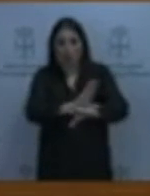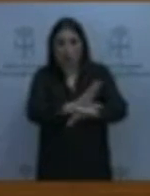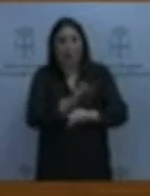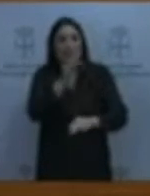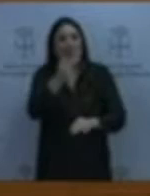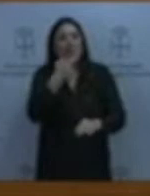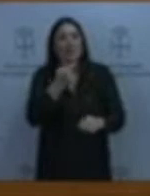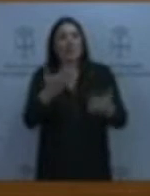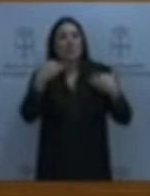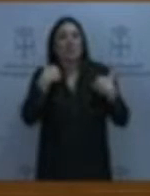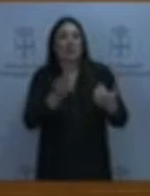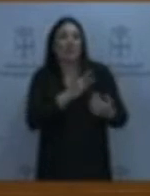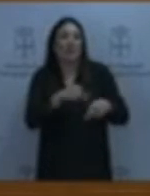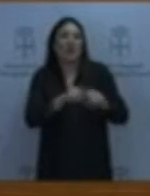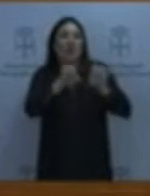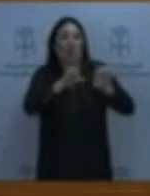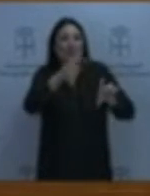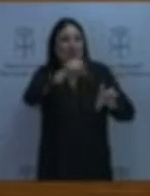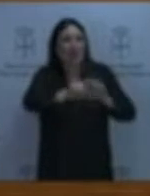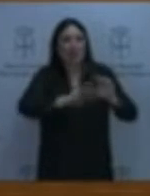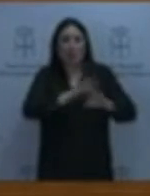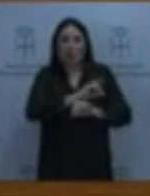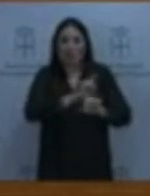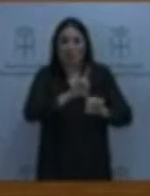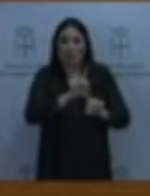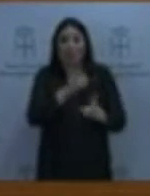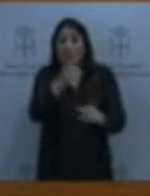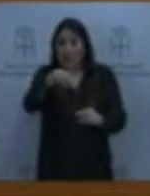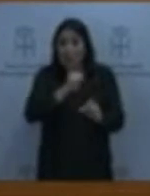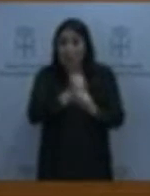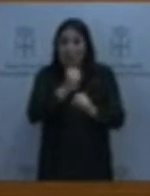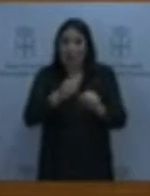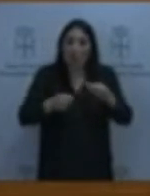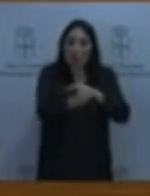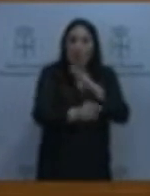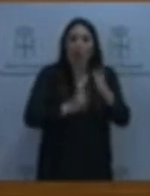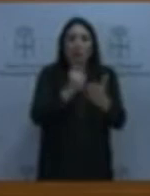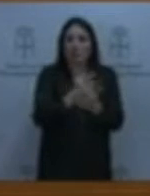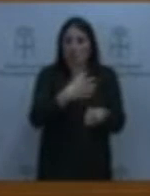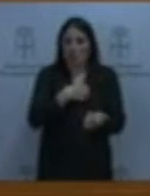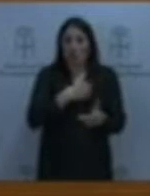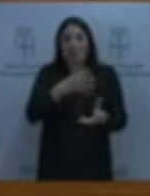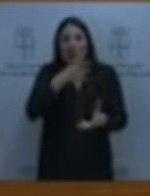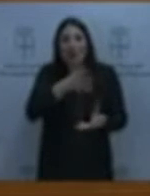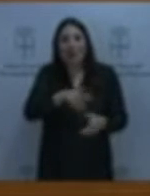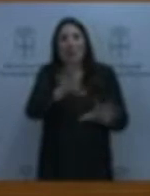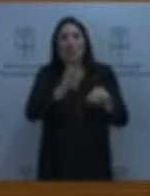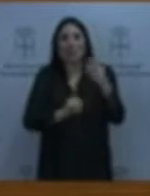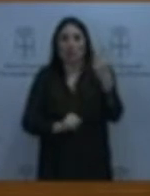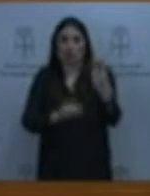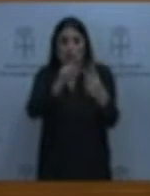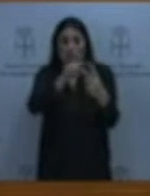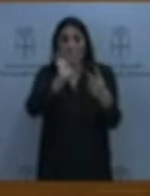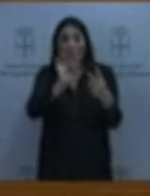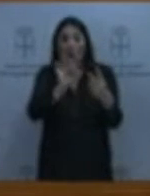responsabilidad patrimonial como empresa. Teniendo en cuenta que la vuelta al trabajo es inviable, caben 2 posibilidades en este momento. Que se produzca la declaración